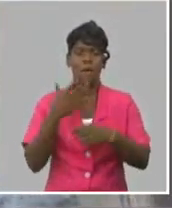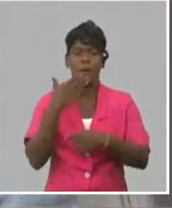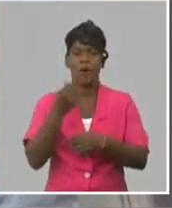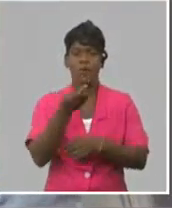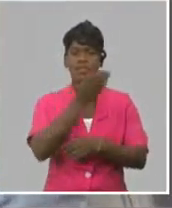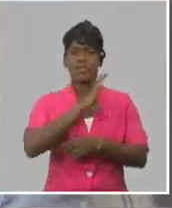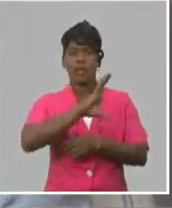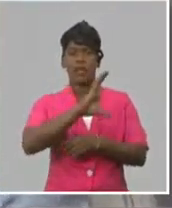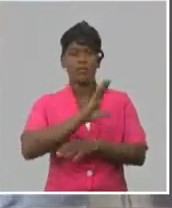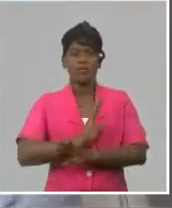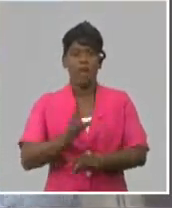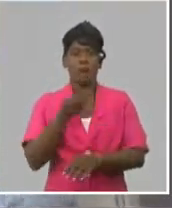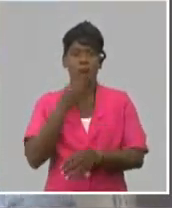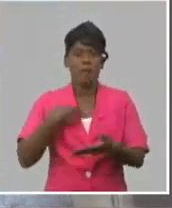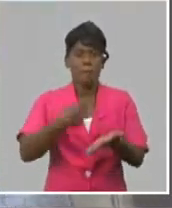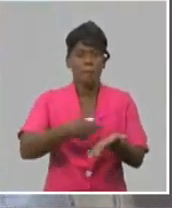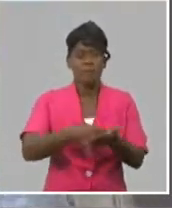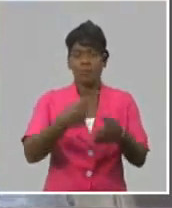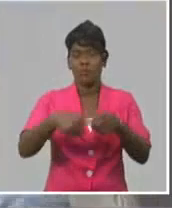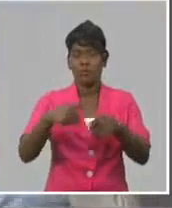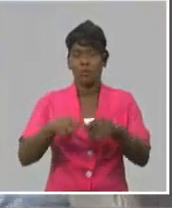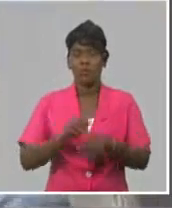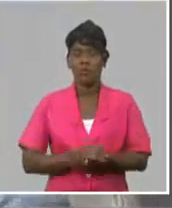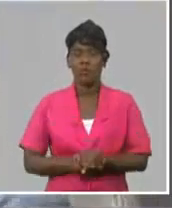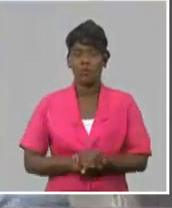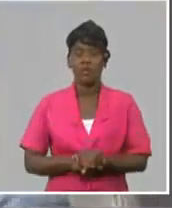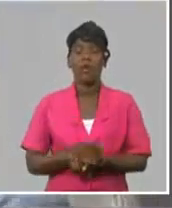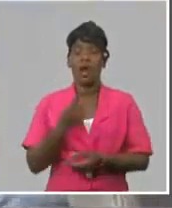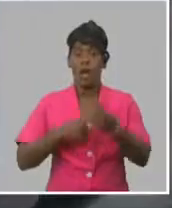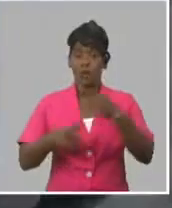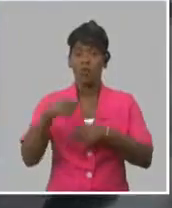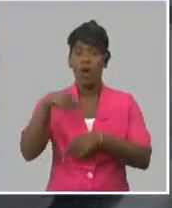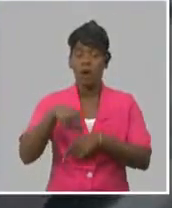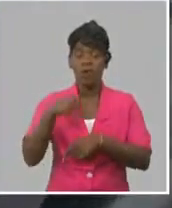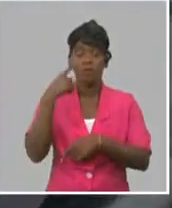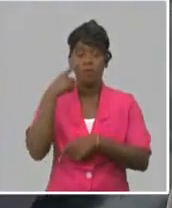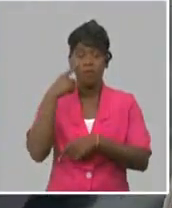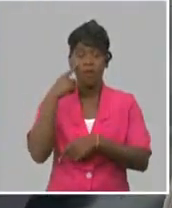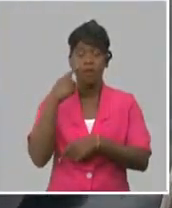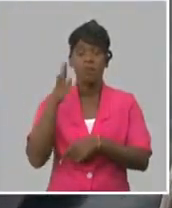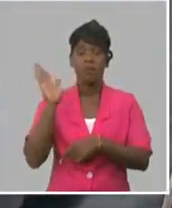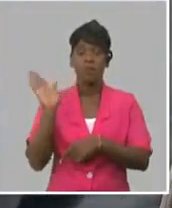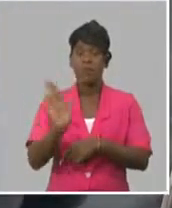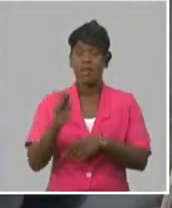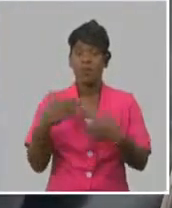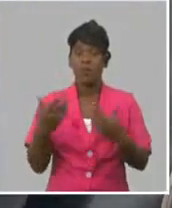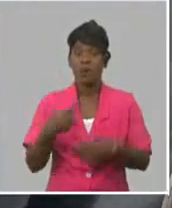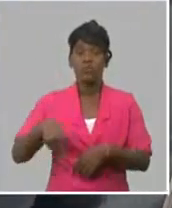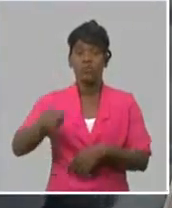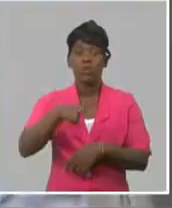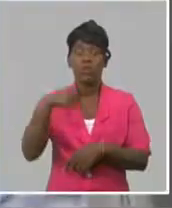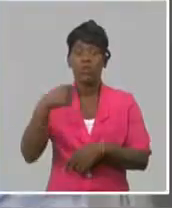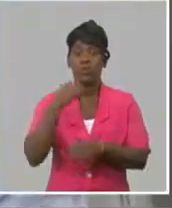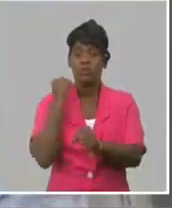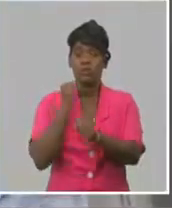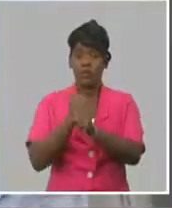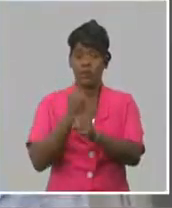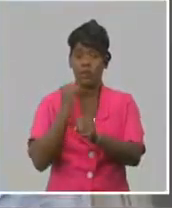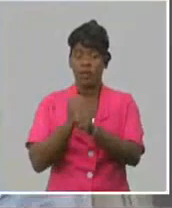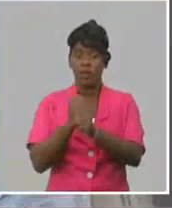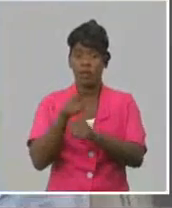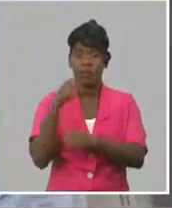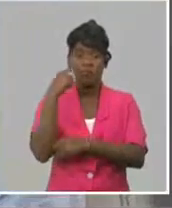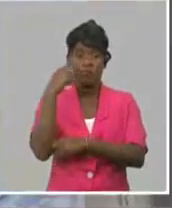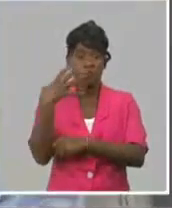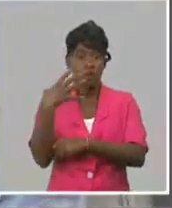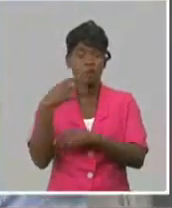motivación por el trabajo primera randy va a ser difícil vivir el cubo sin trabajar pues teniendo la capacidad de hacerlo es una queja de la